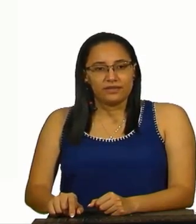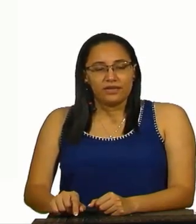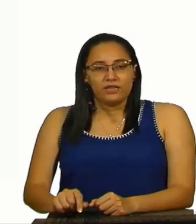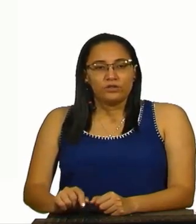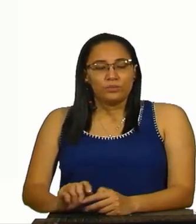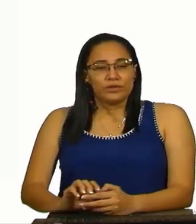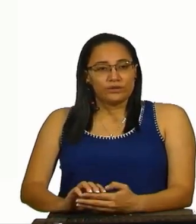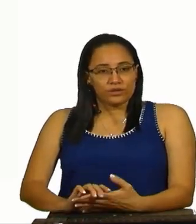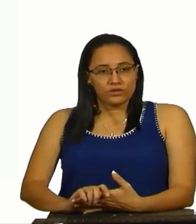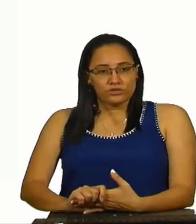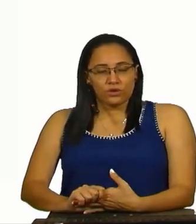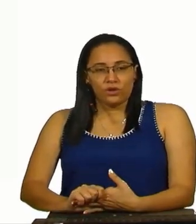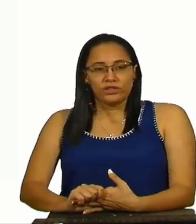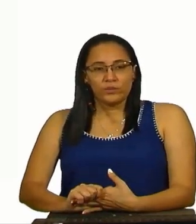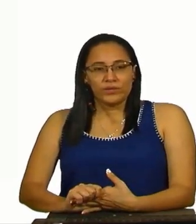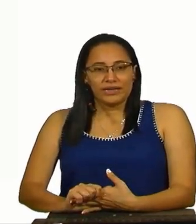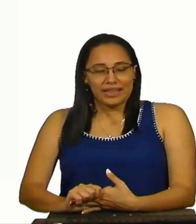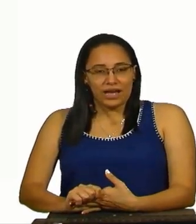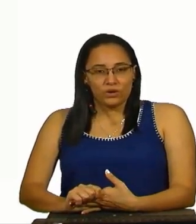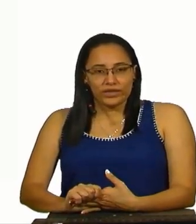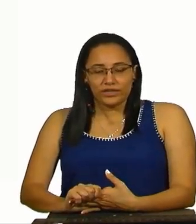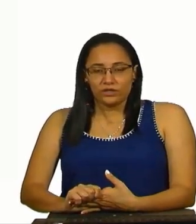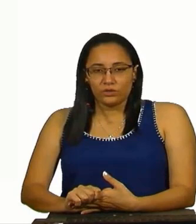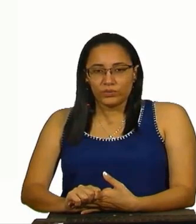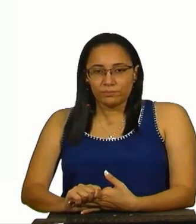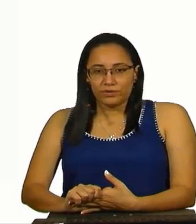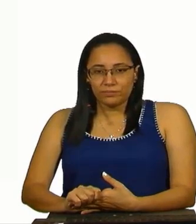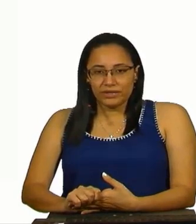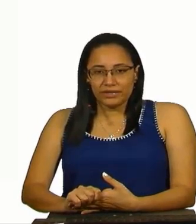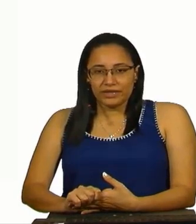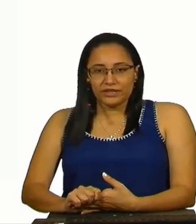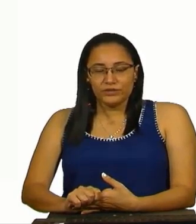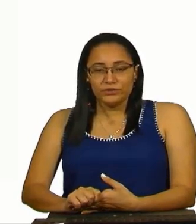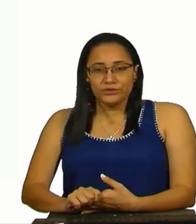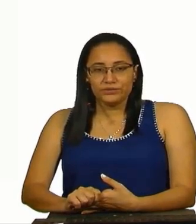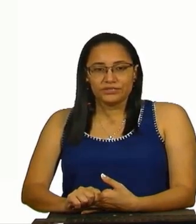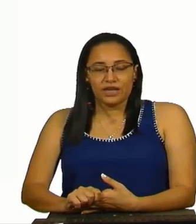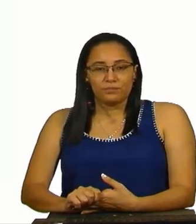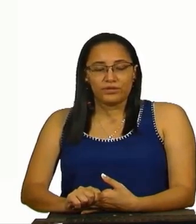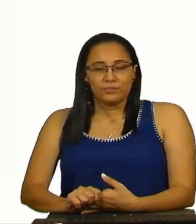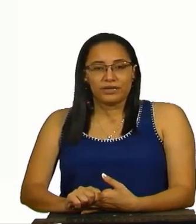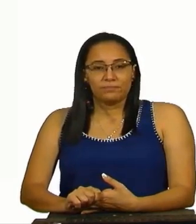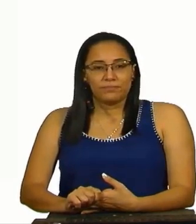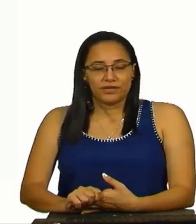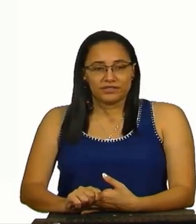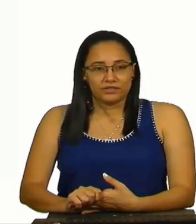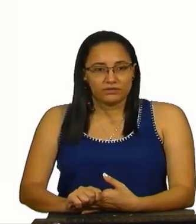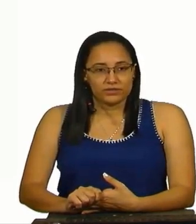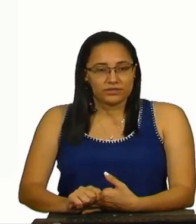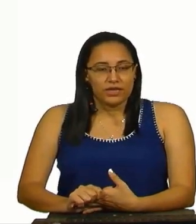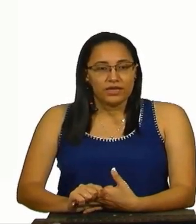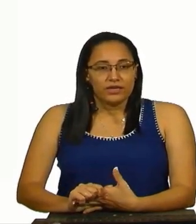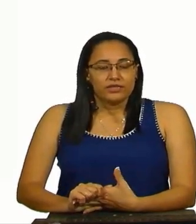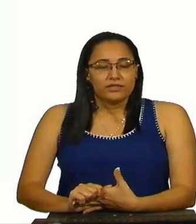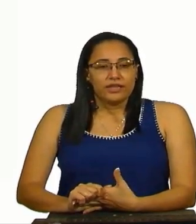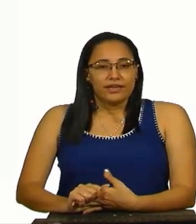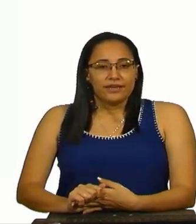Excelente. Número dos. Only with allowed and not with permit can you use adverbial